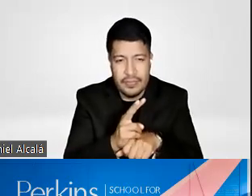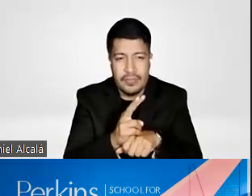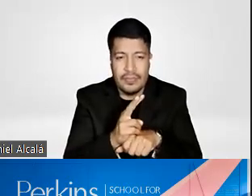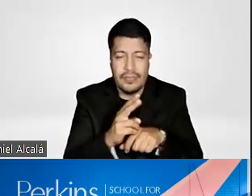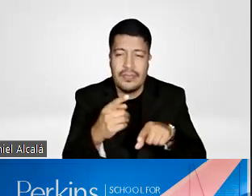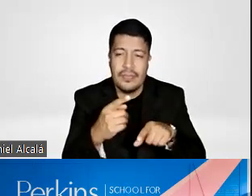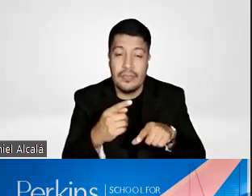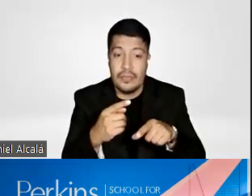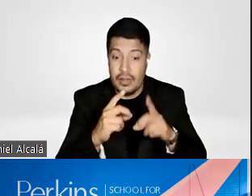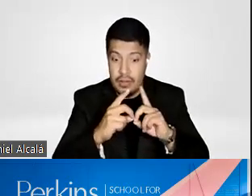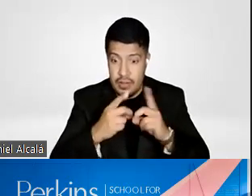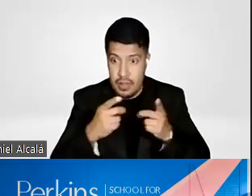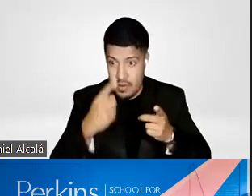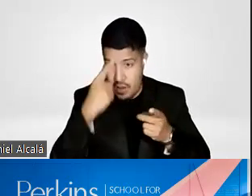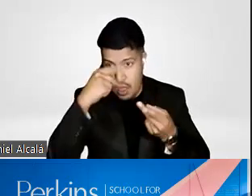vida.